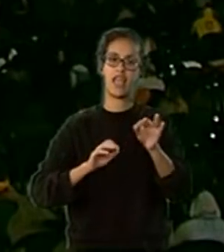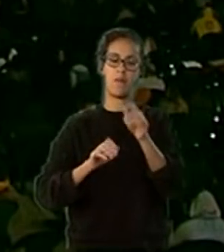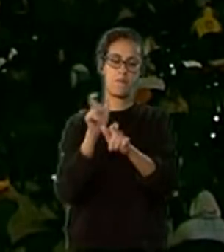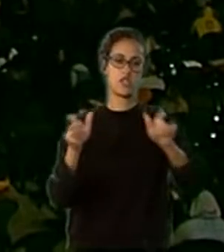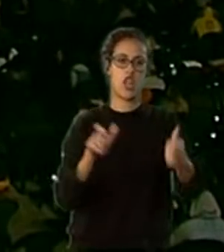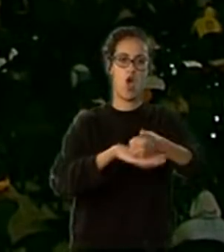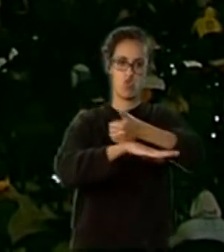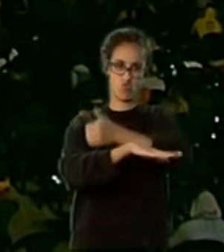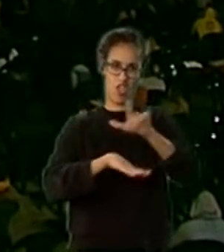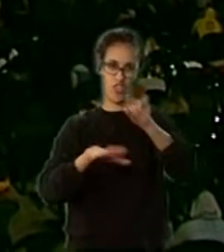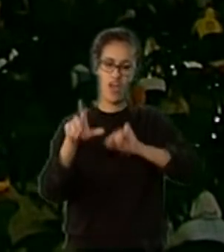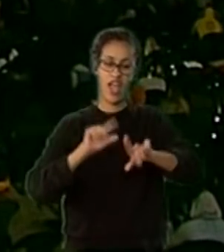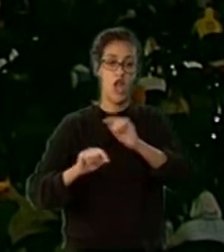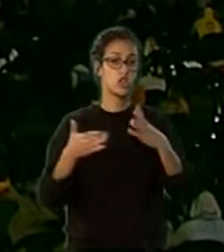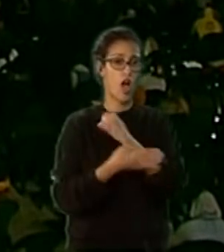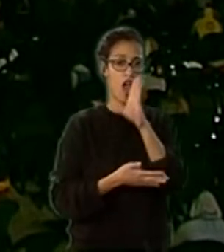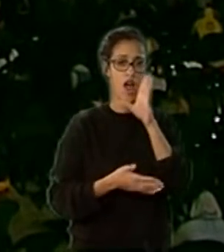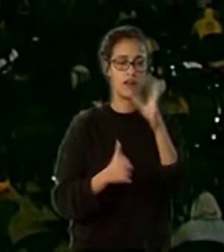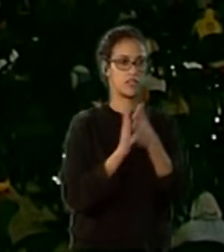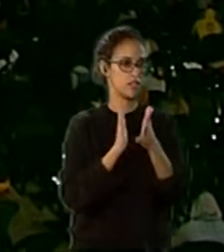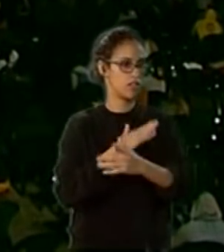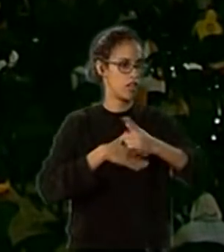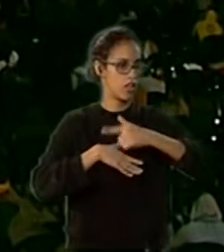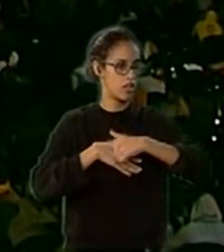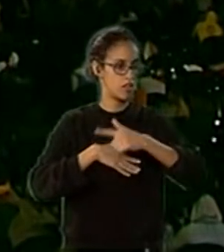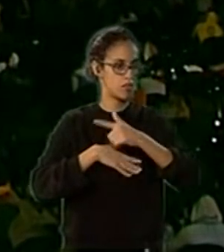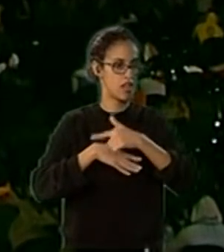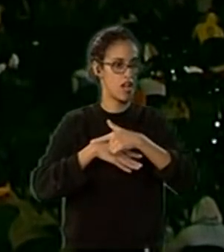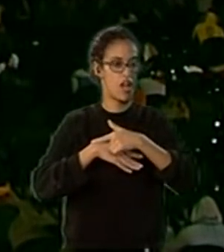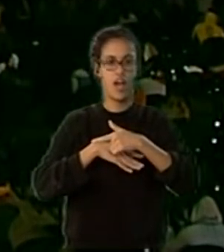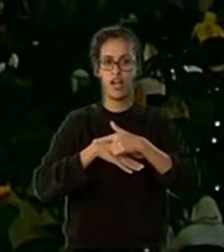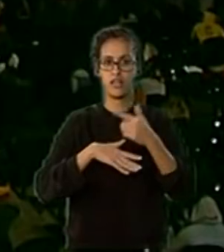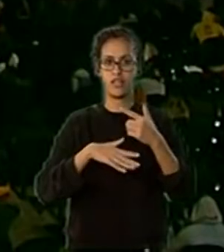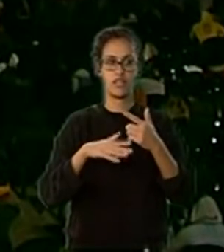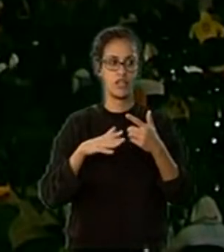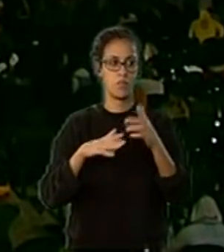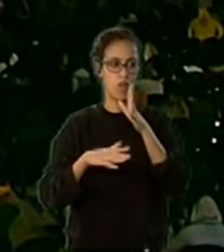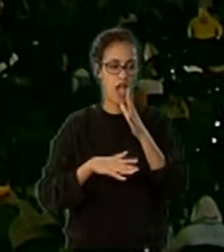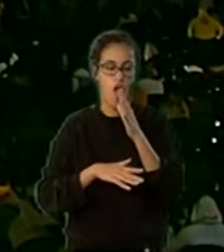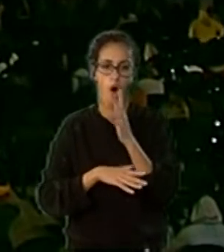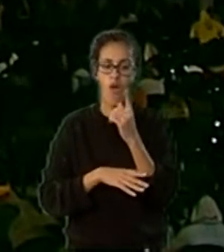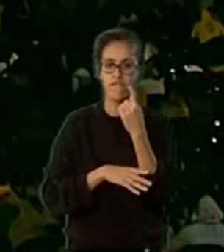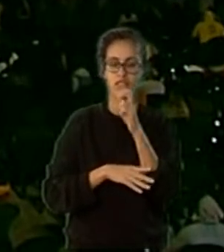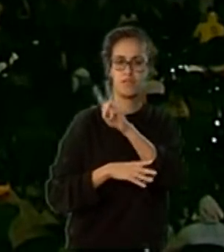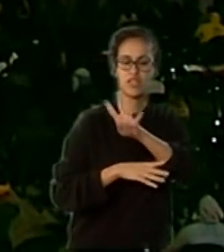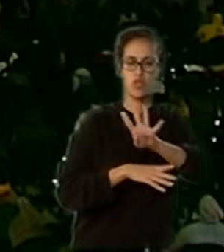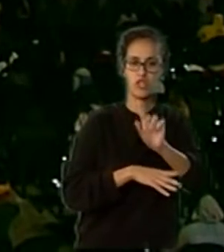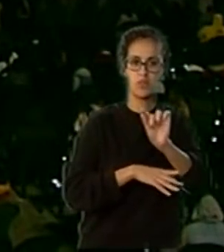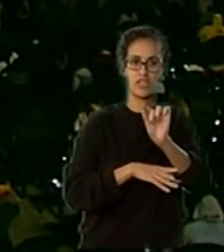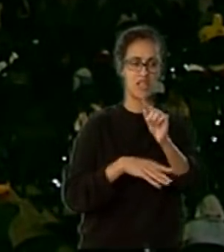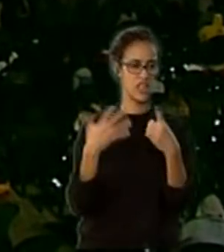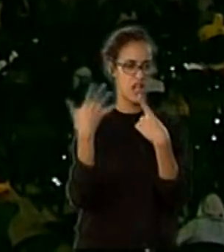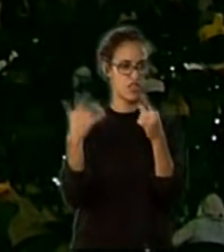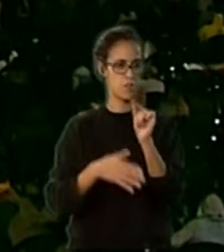jurado. Todo esto que le estamos contando, el tiempo va pasando porque son 24 minutos los que le quedan, han agotado 6 minutos